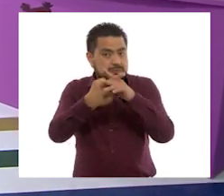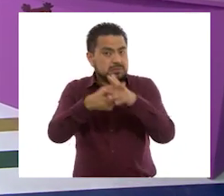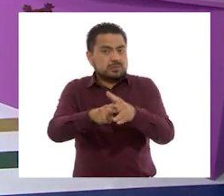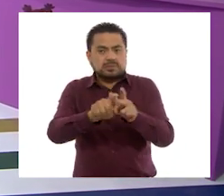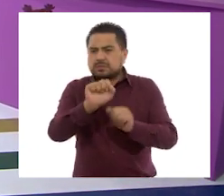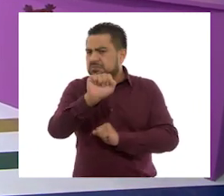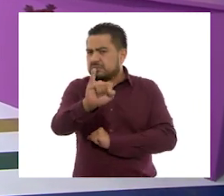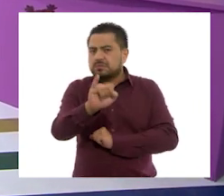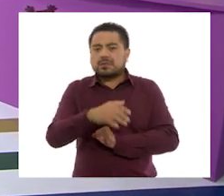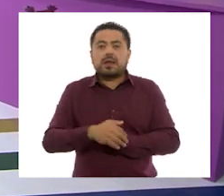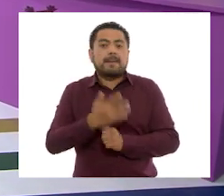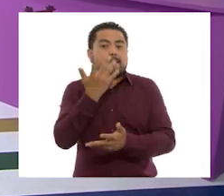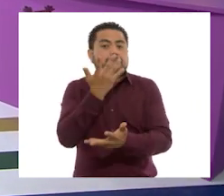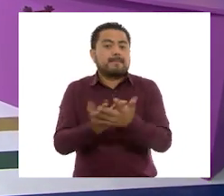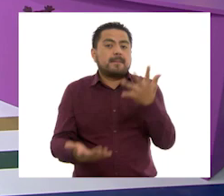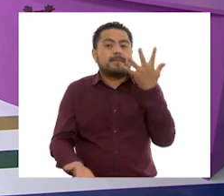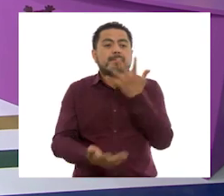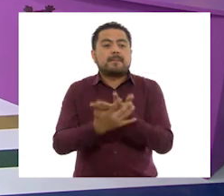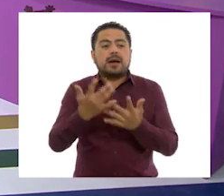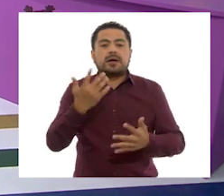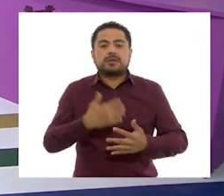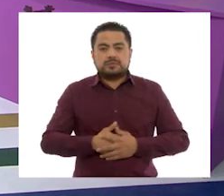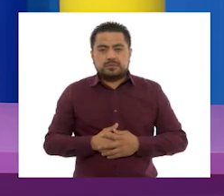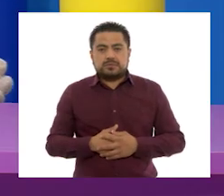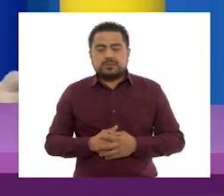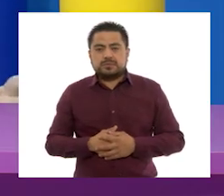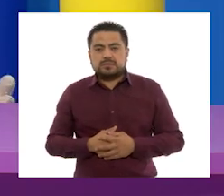Sí. Manos. Manos.